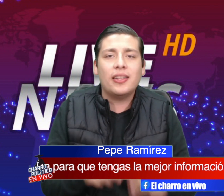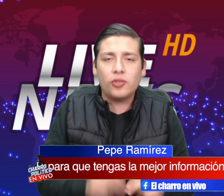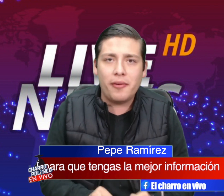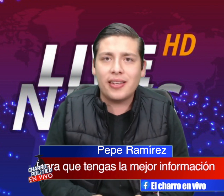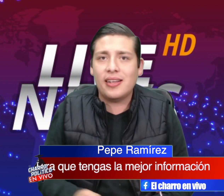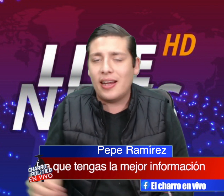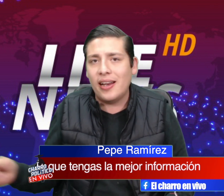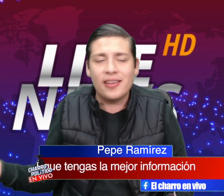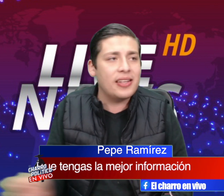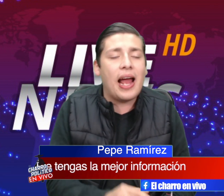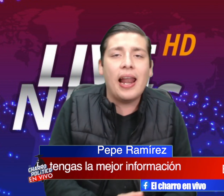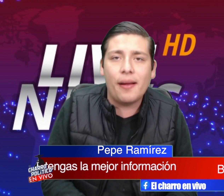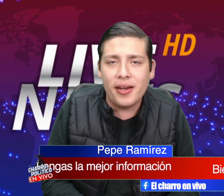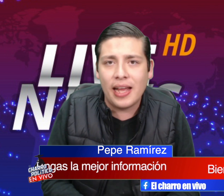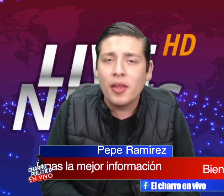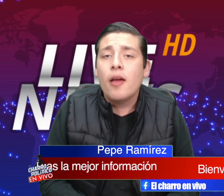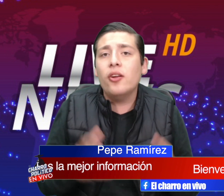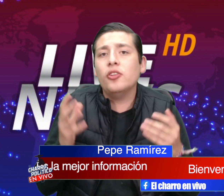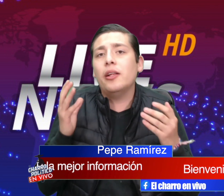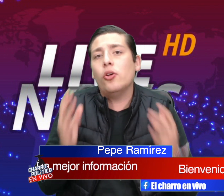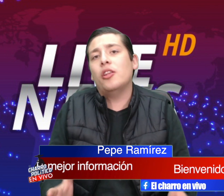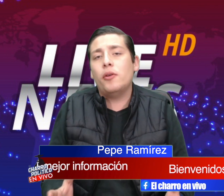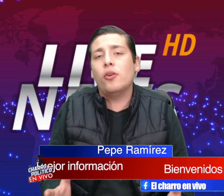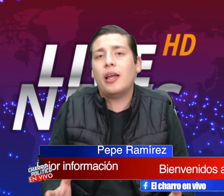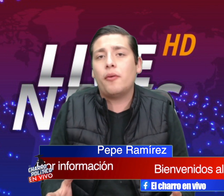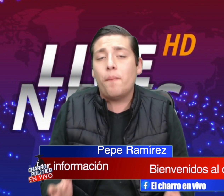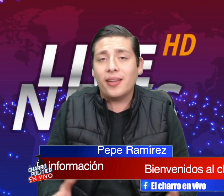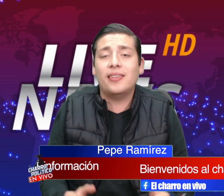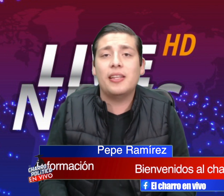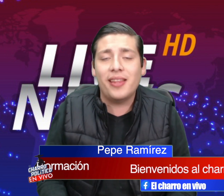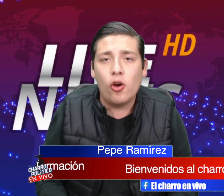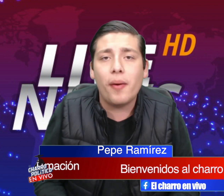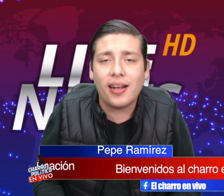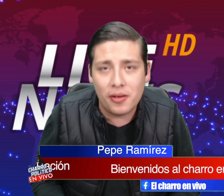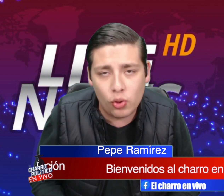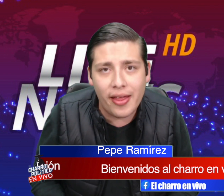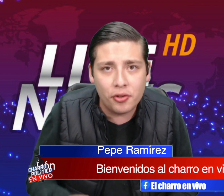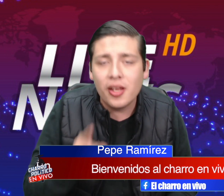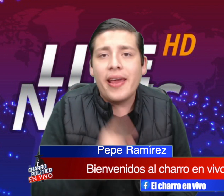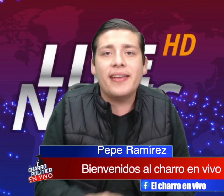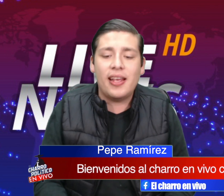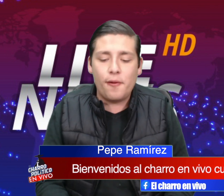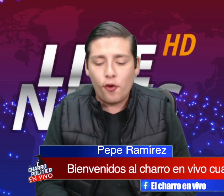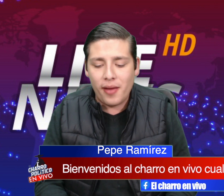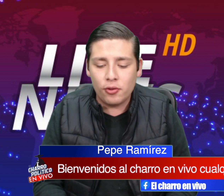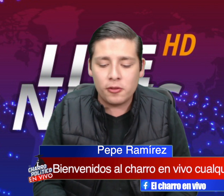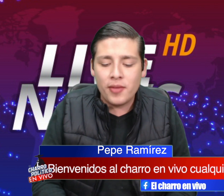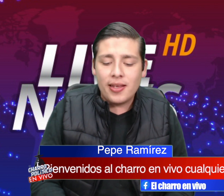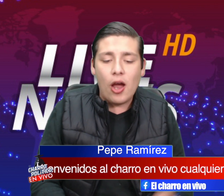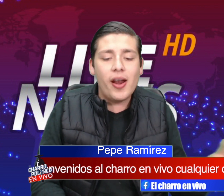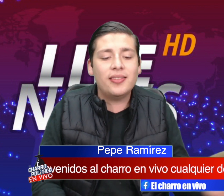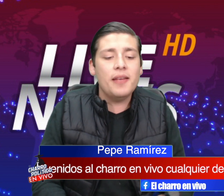a que te suscribas a este canal, le des clic a la campanita, pero sobre todo te pido que compartas este video para que más ciudadanos estén